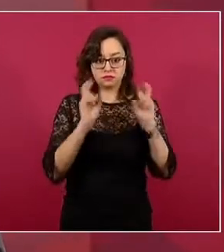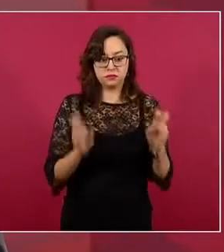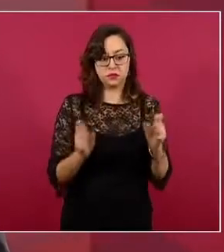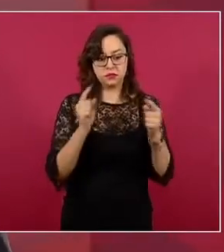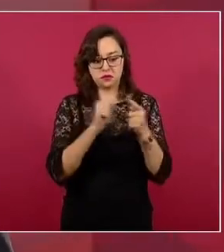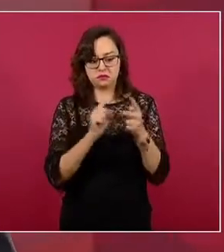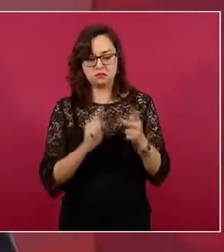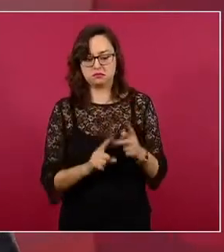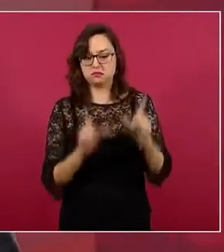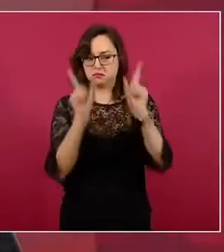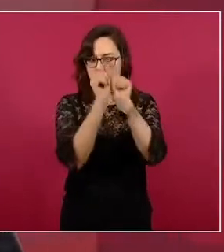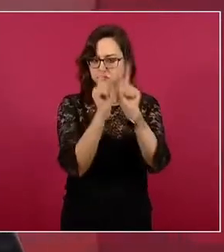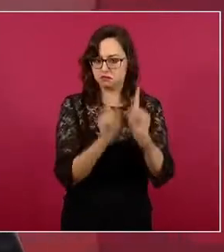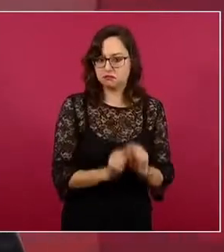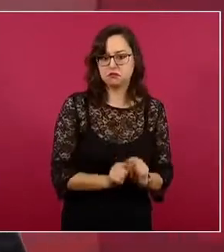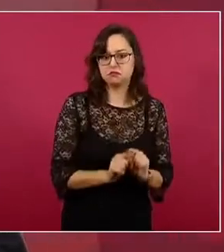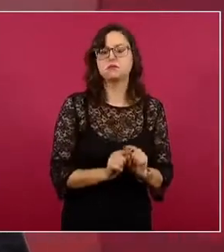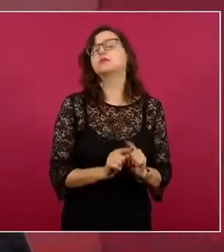ser breves,